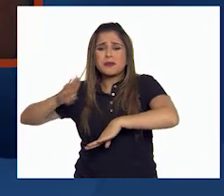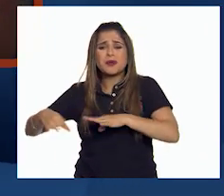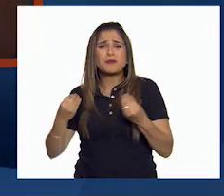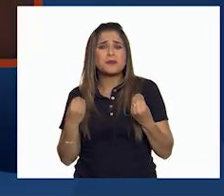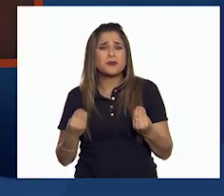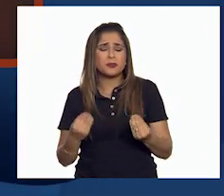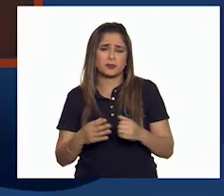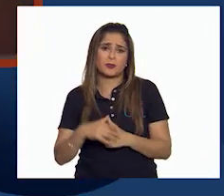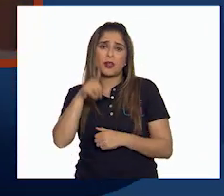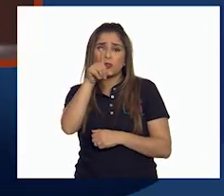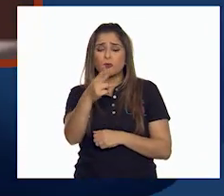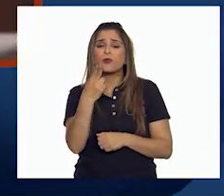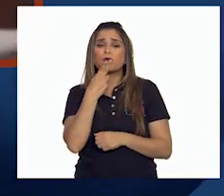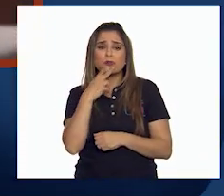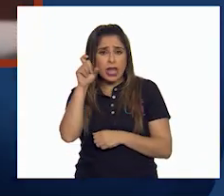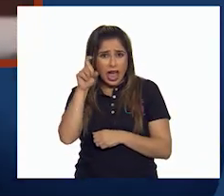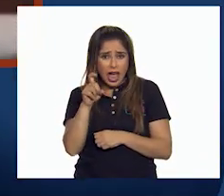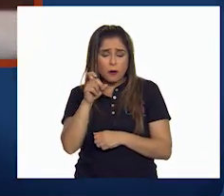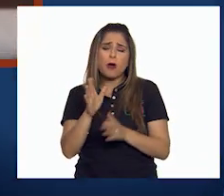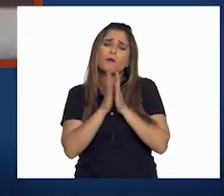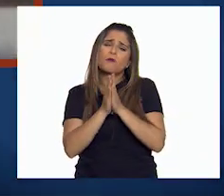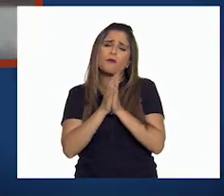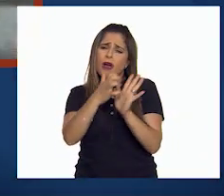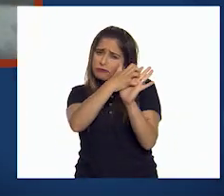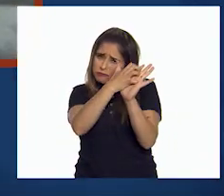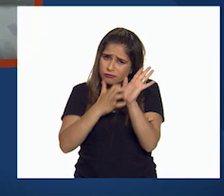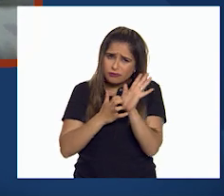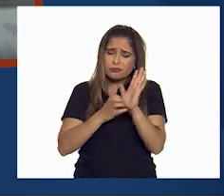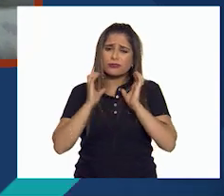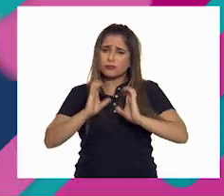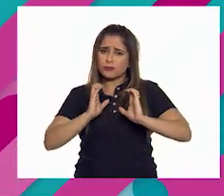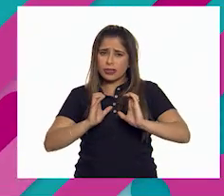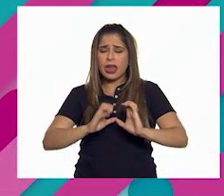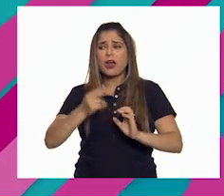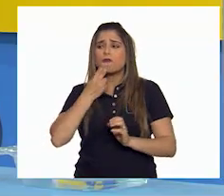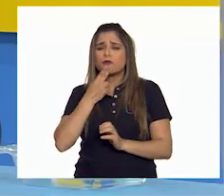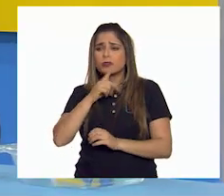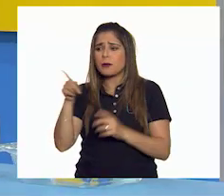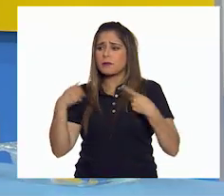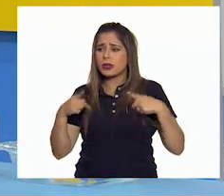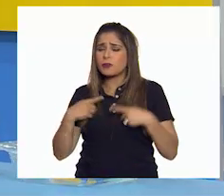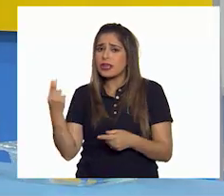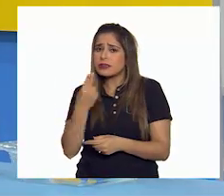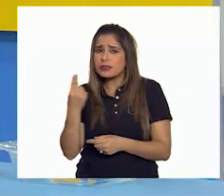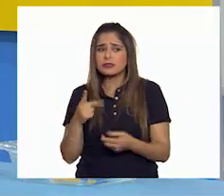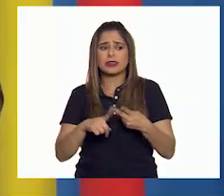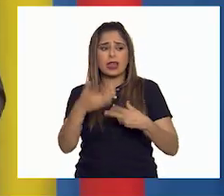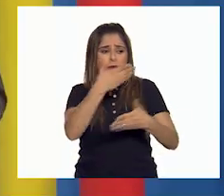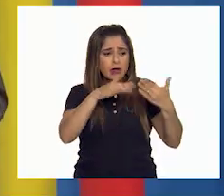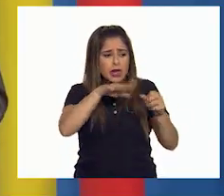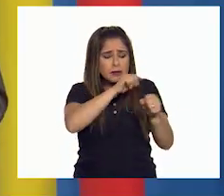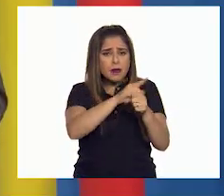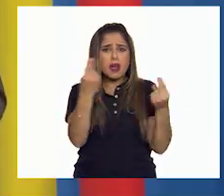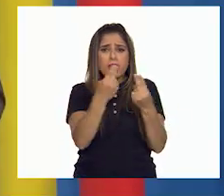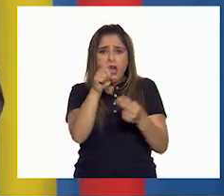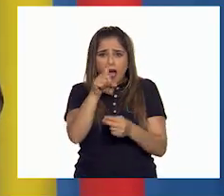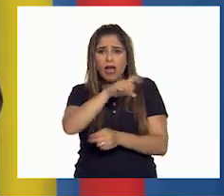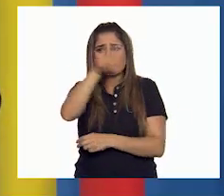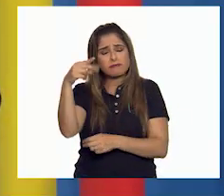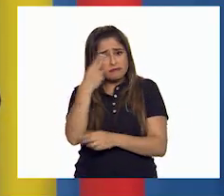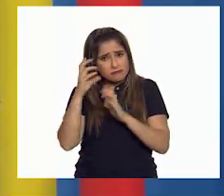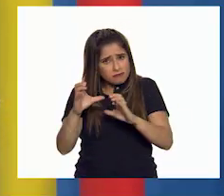Cuando uses el agua no la desperdicies. Acuérdate de los demás usuarios. ¿Qué les pareció el video? Ay, maestra,